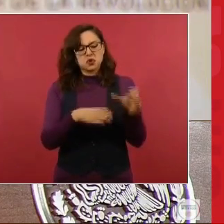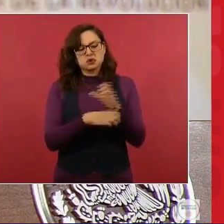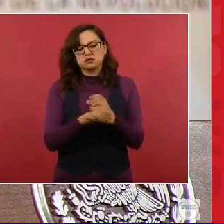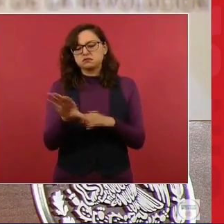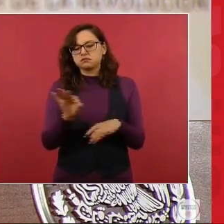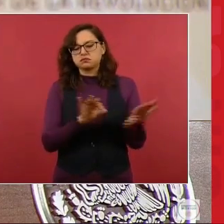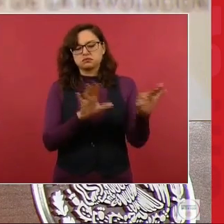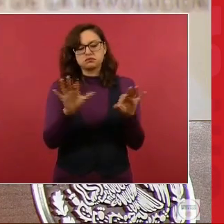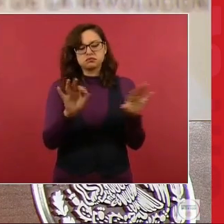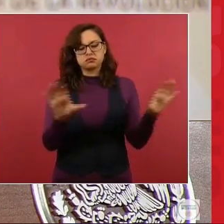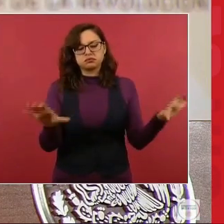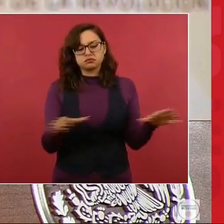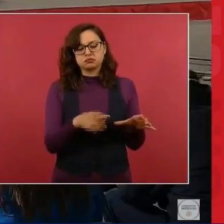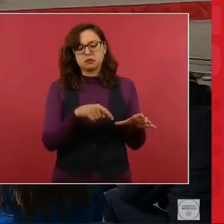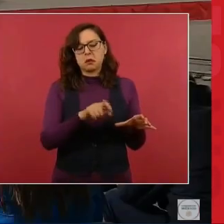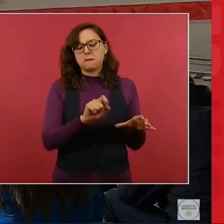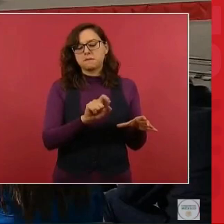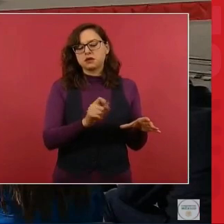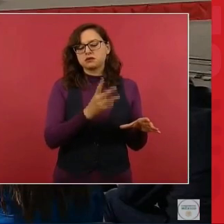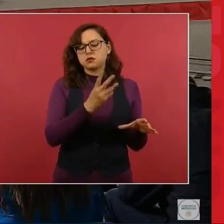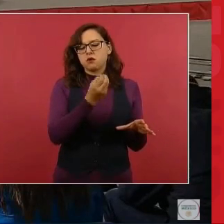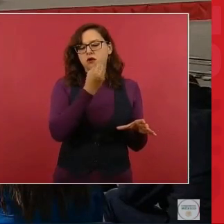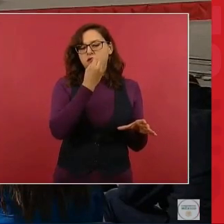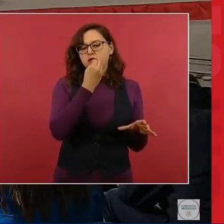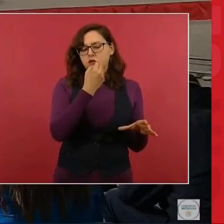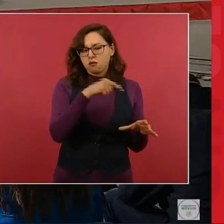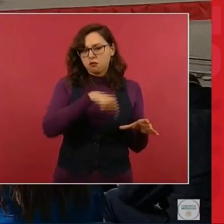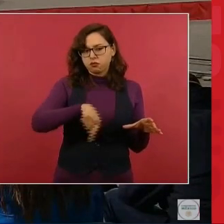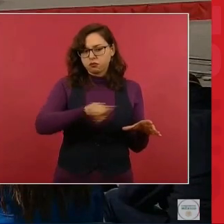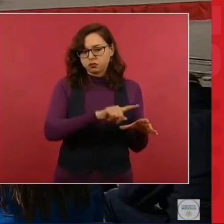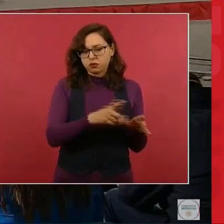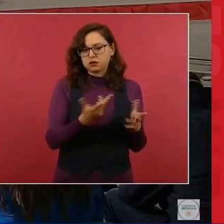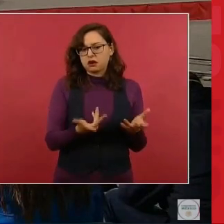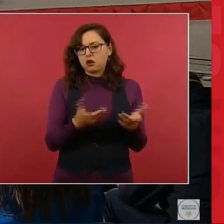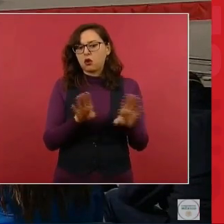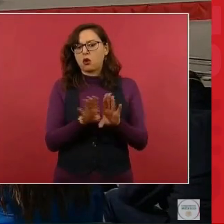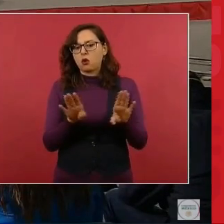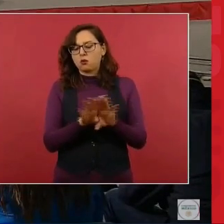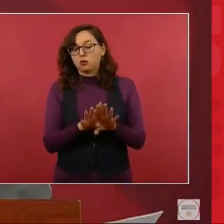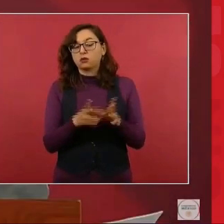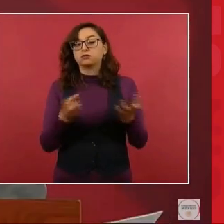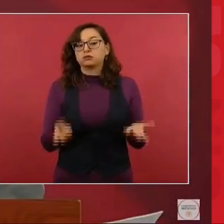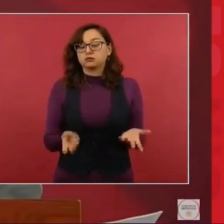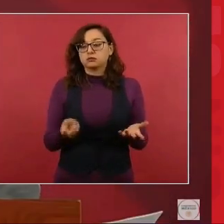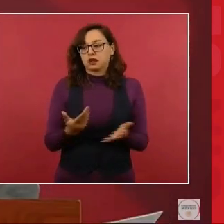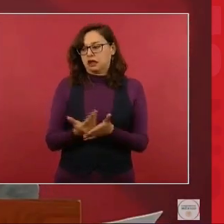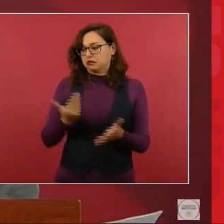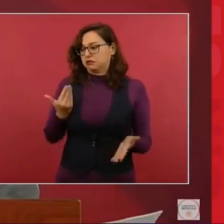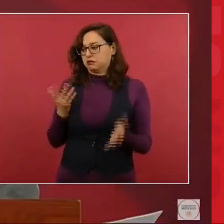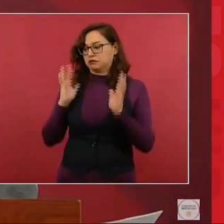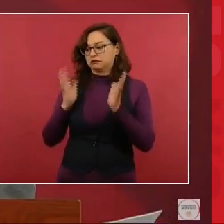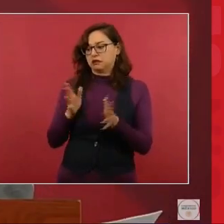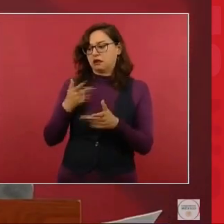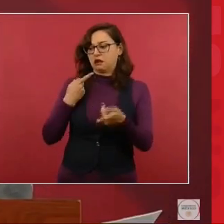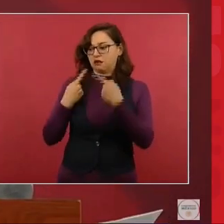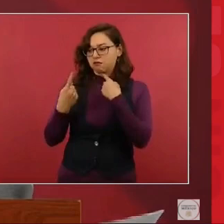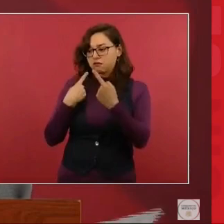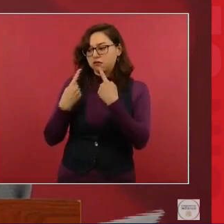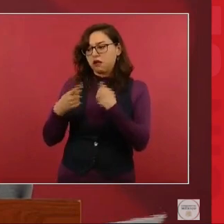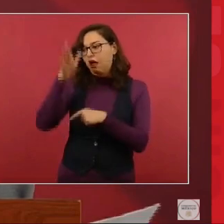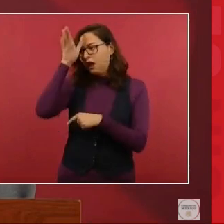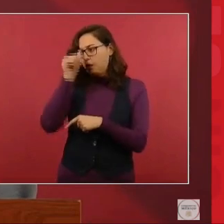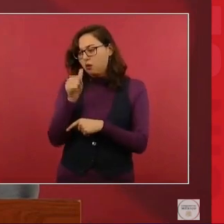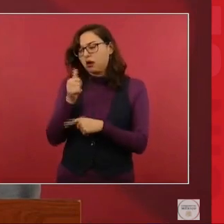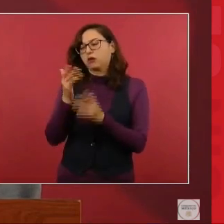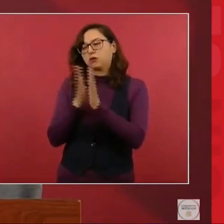estamos empezando a ver una respuesta por parte de productores y distribuidores en esta gran alianza de